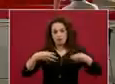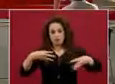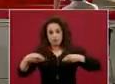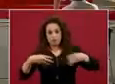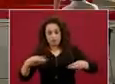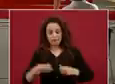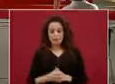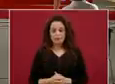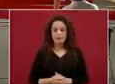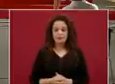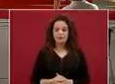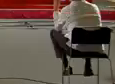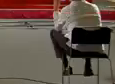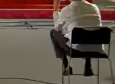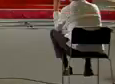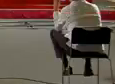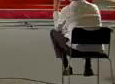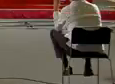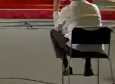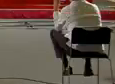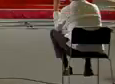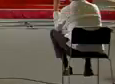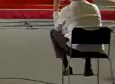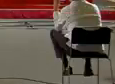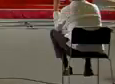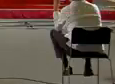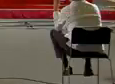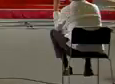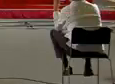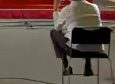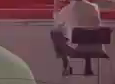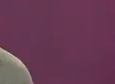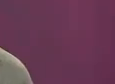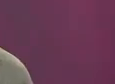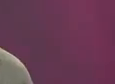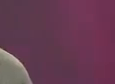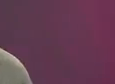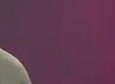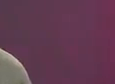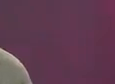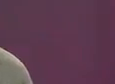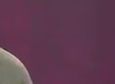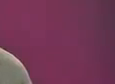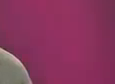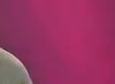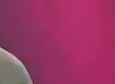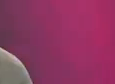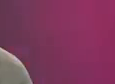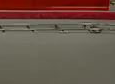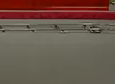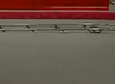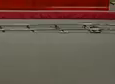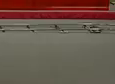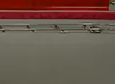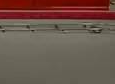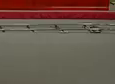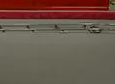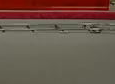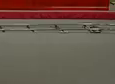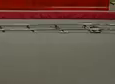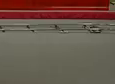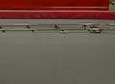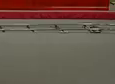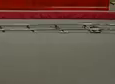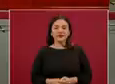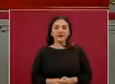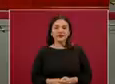Y otras pocas que restan todavía con actividad a la alza, quedan 2, concretamente son en